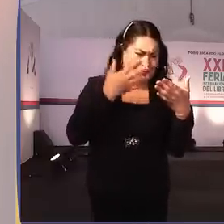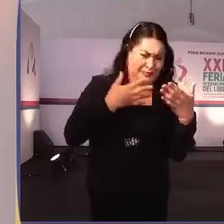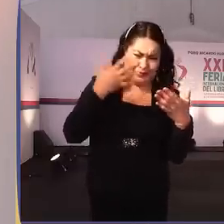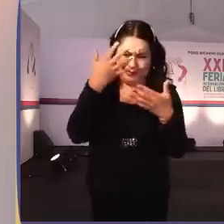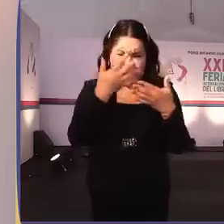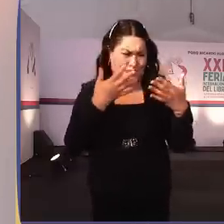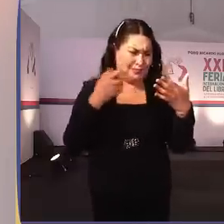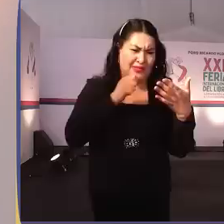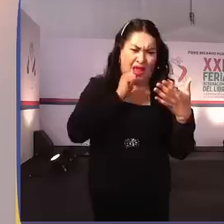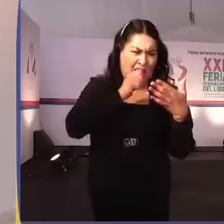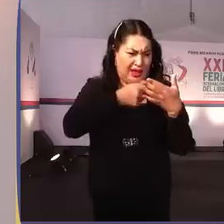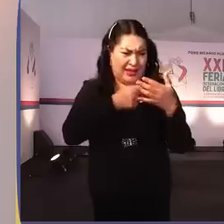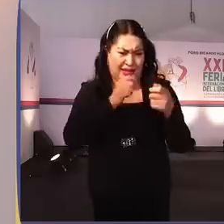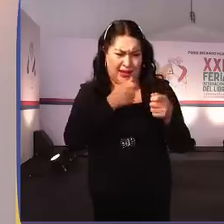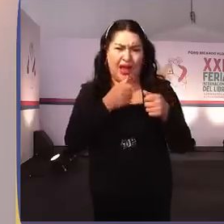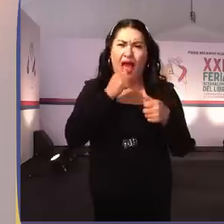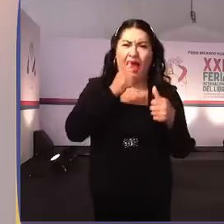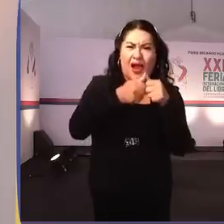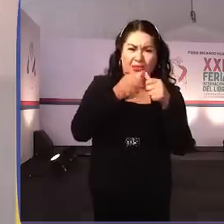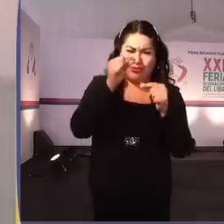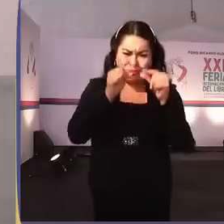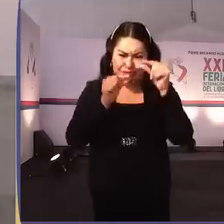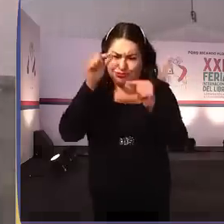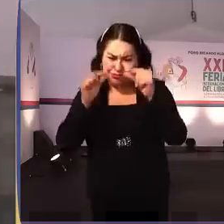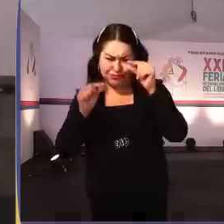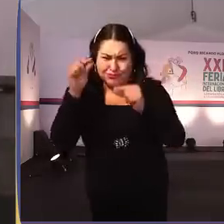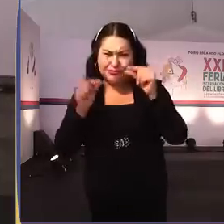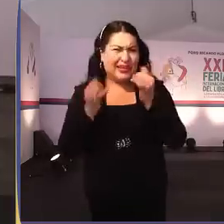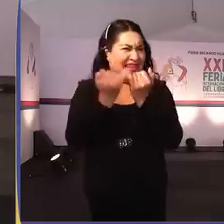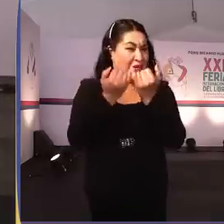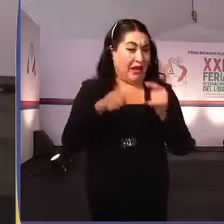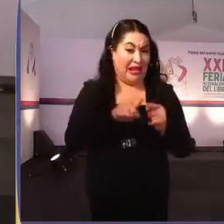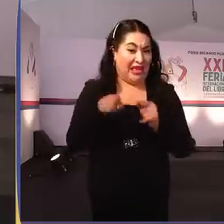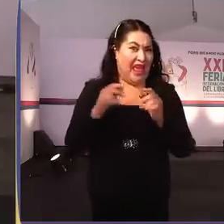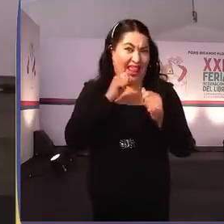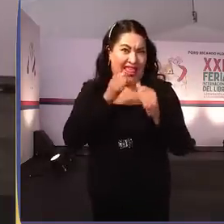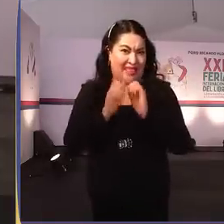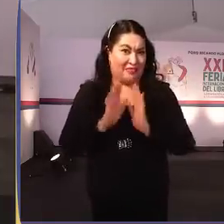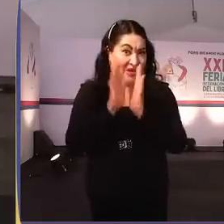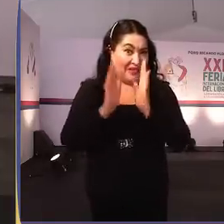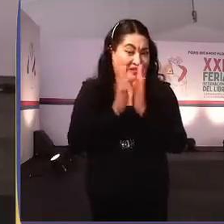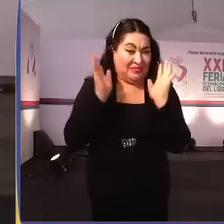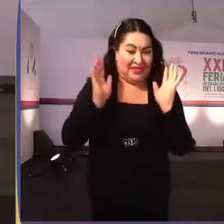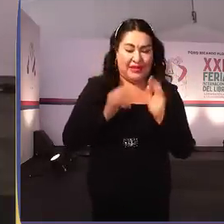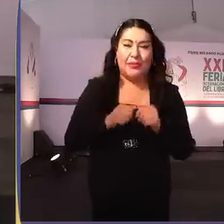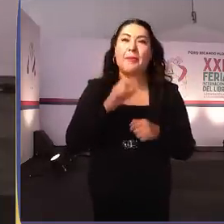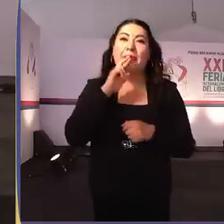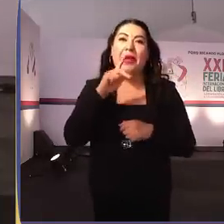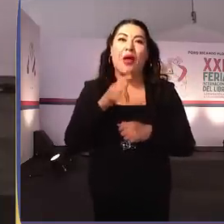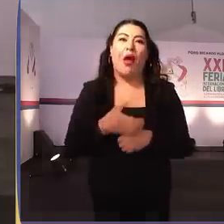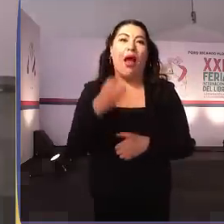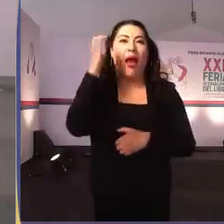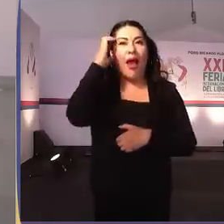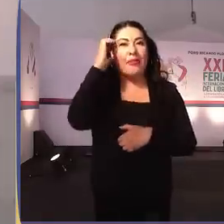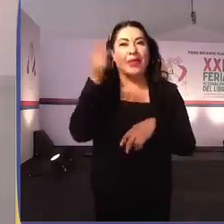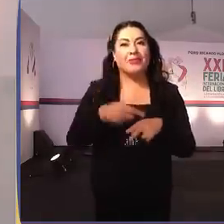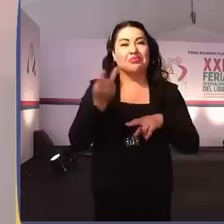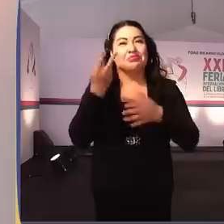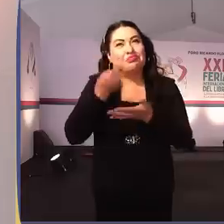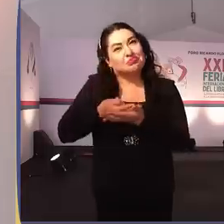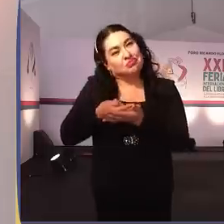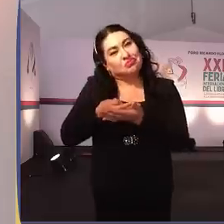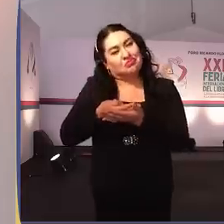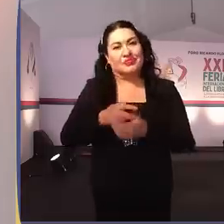mueven las letras, yo no sé por qué las letras se mueven, serán democráticas también. Acostados, es mejor, la verdad, pero luego pasa